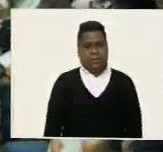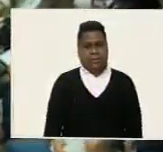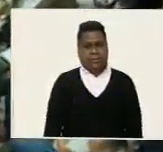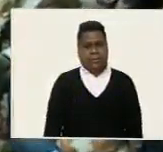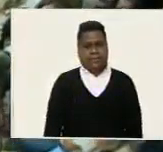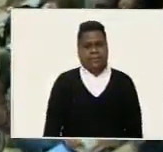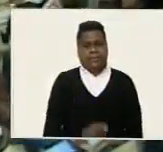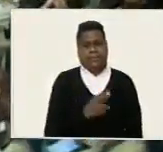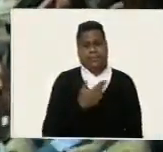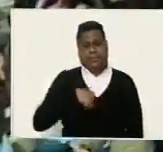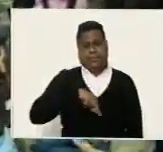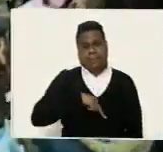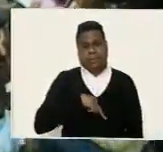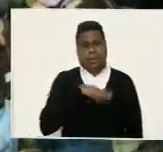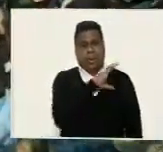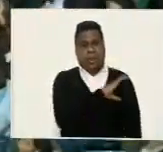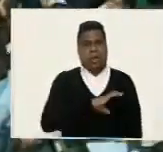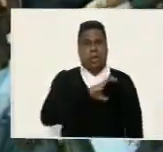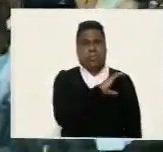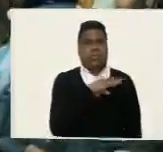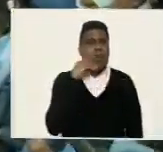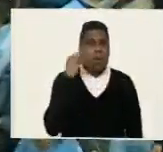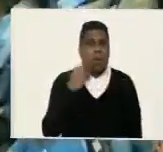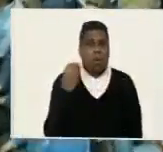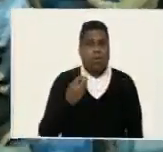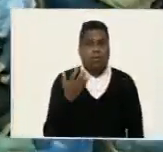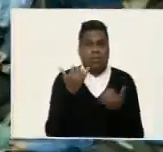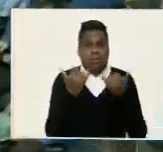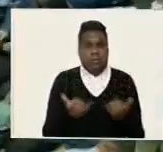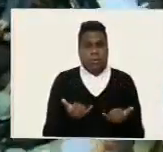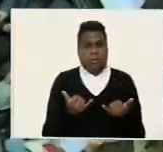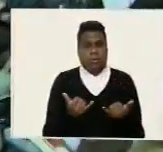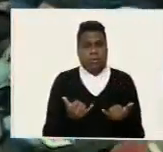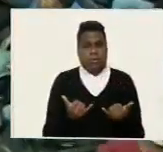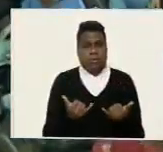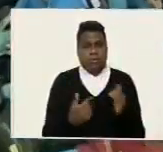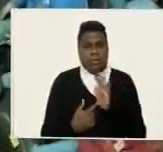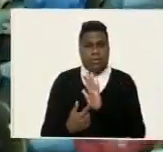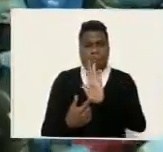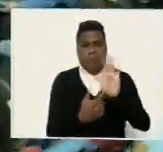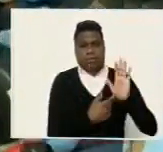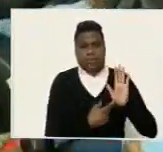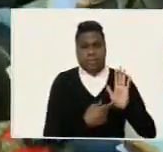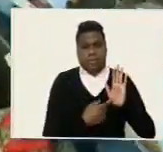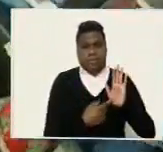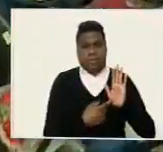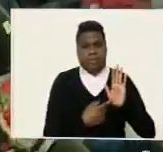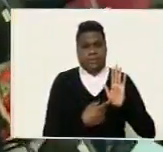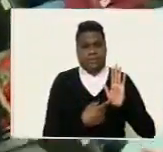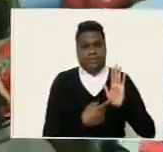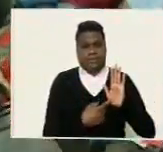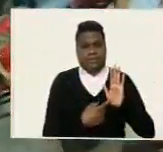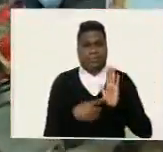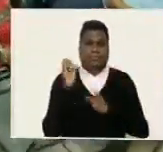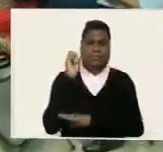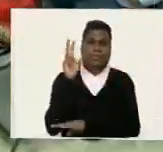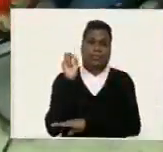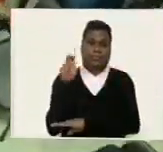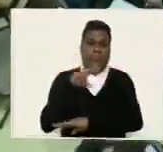nosotros desde la Comisión de la Juventud, que hoy se encuentra representada acá en esta honorable Asamblea Nacional Constituyente,